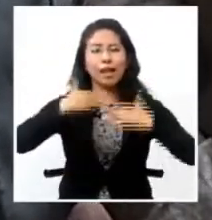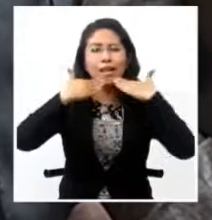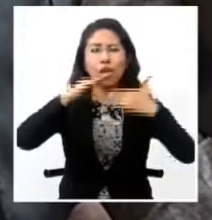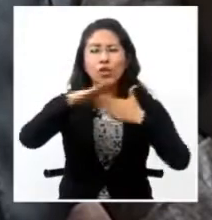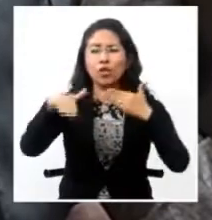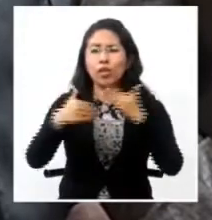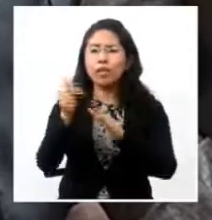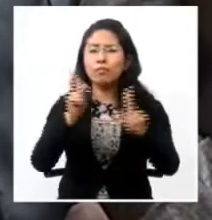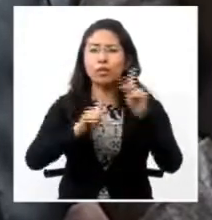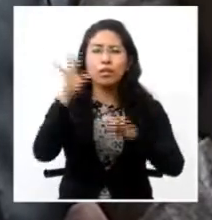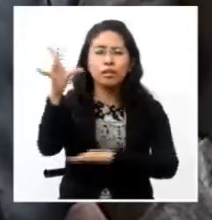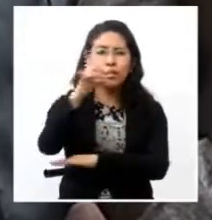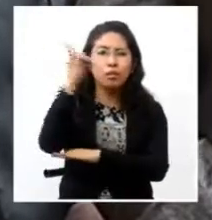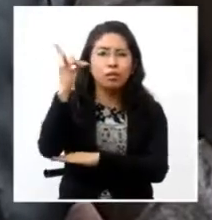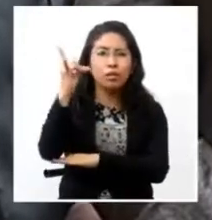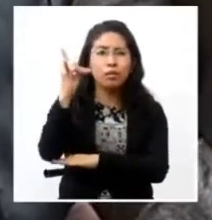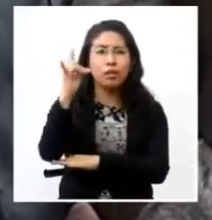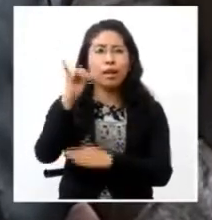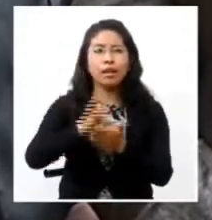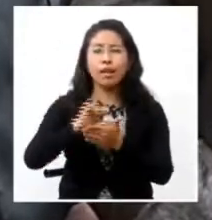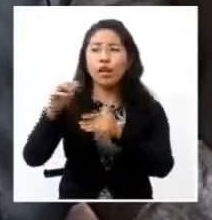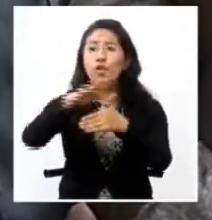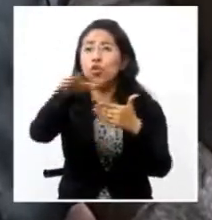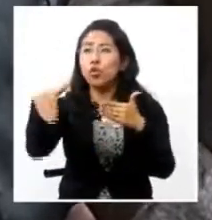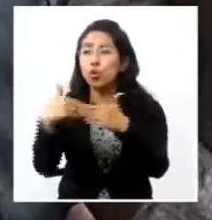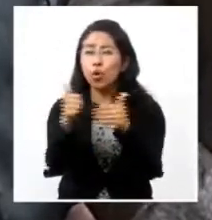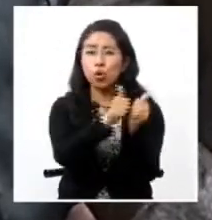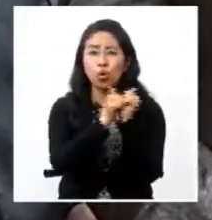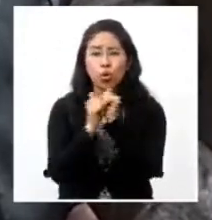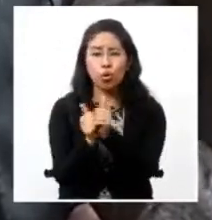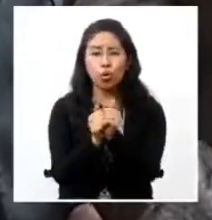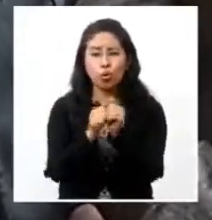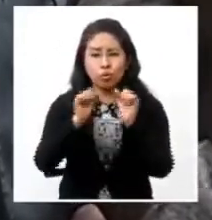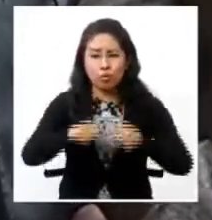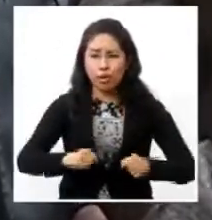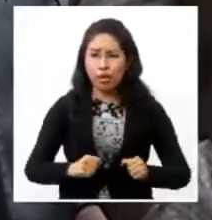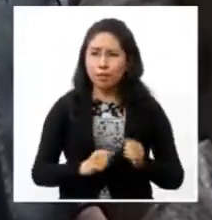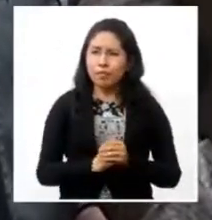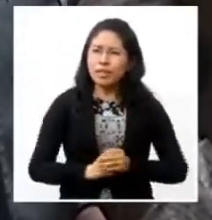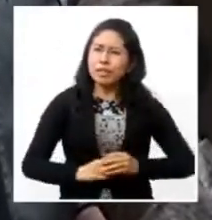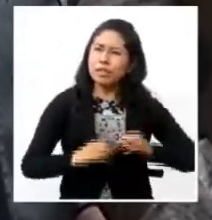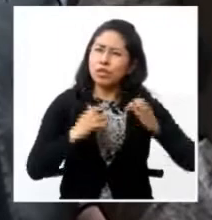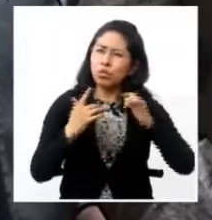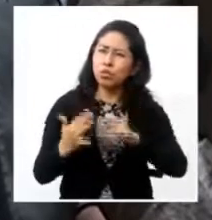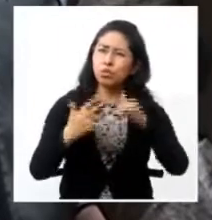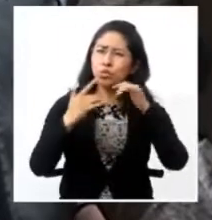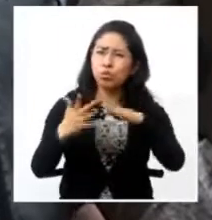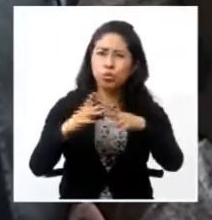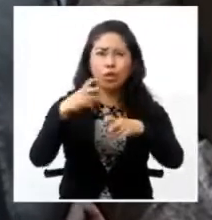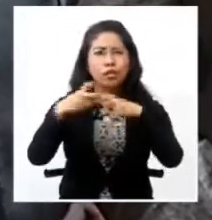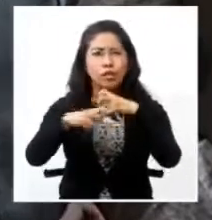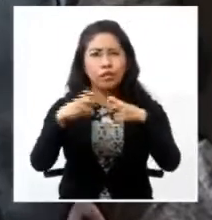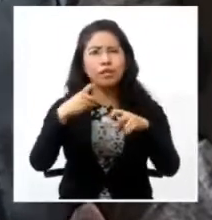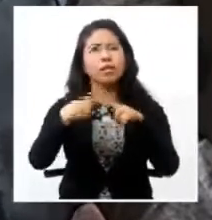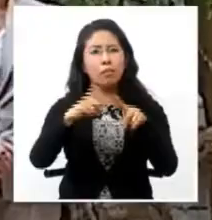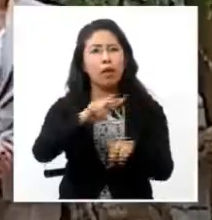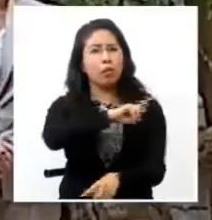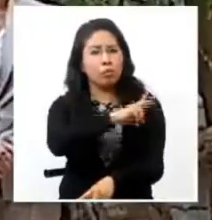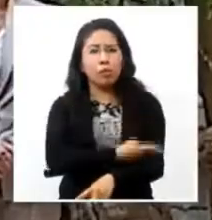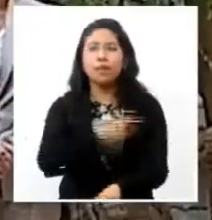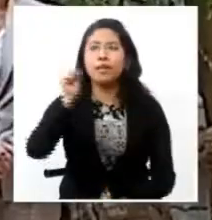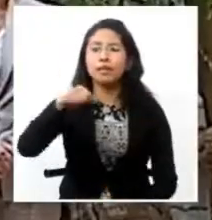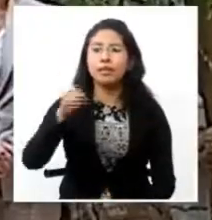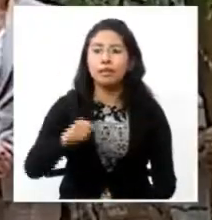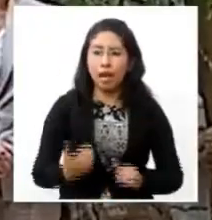los bolivianos porque entre todos hicimos una lucha difícil pero valiente contra el coronavirus.